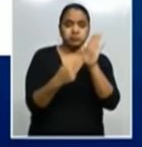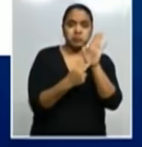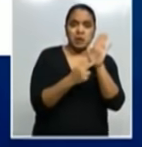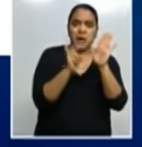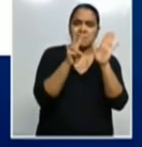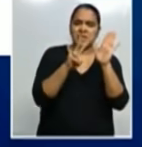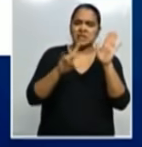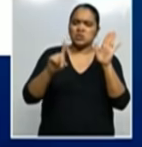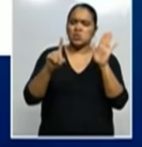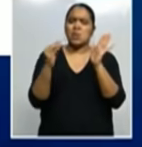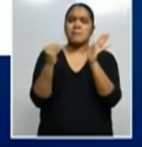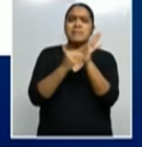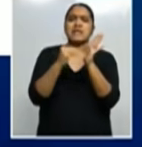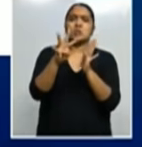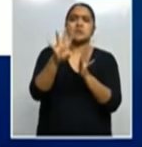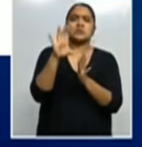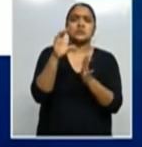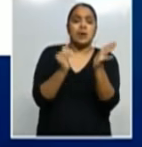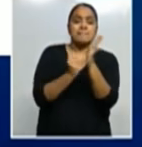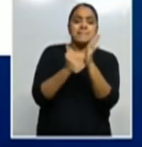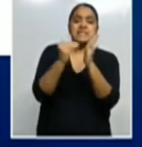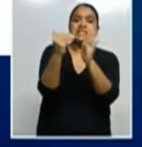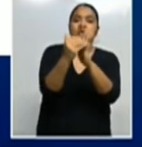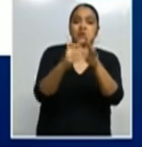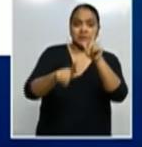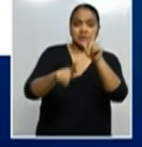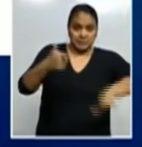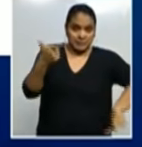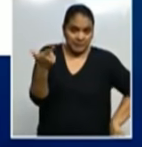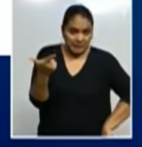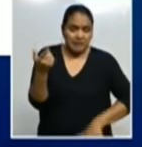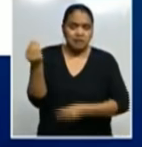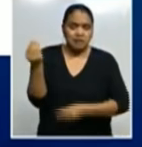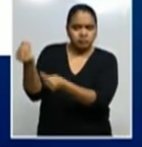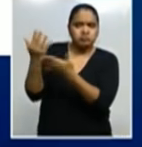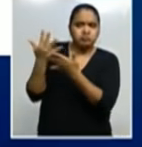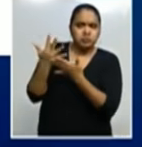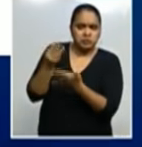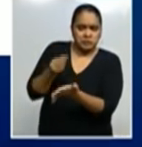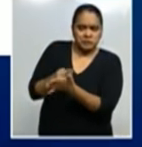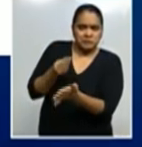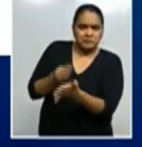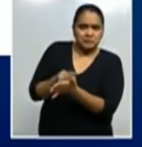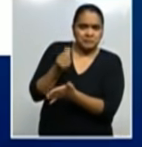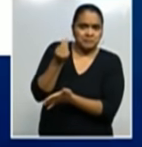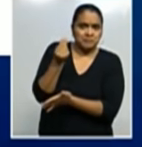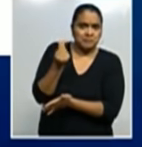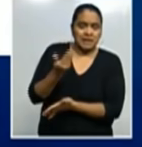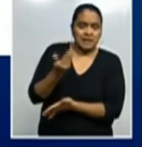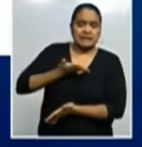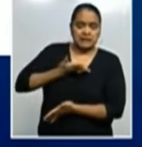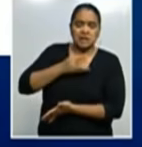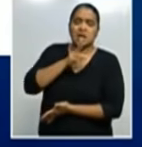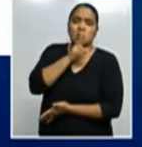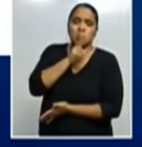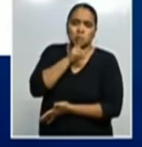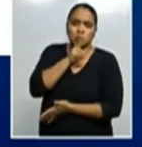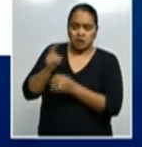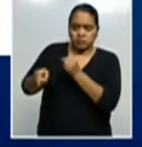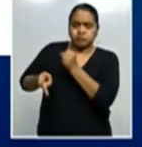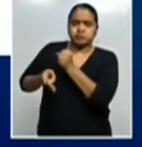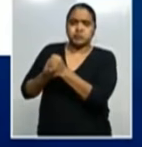21.400 millones de lempiras, que representa alrededor de 3.5% del PIB. más otras medidas que hemos venido